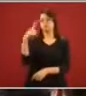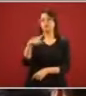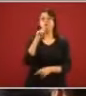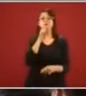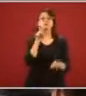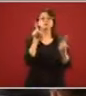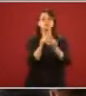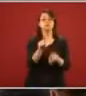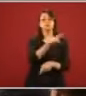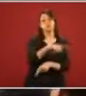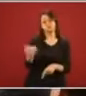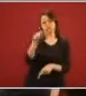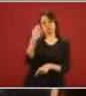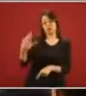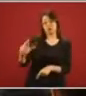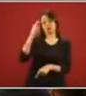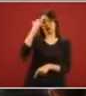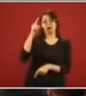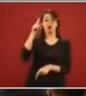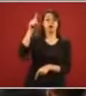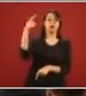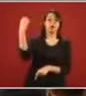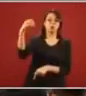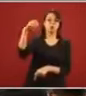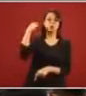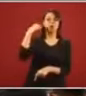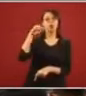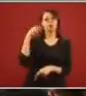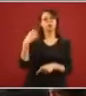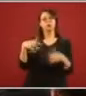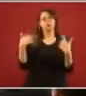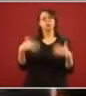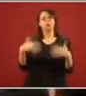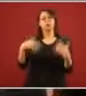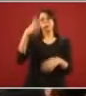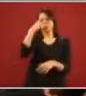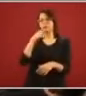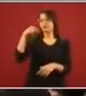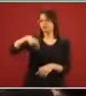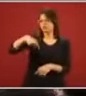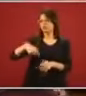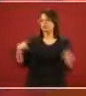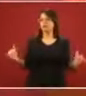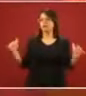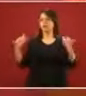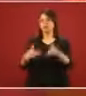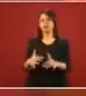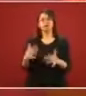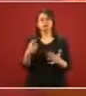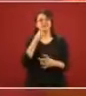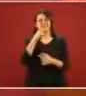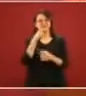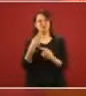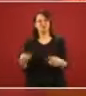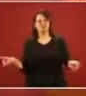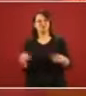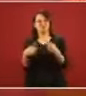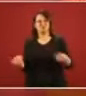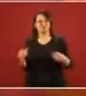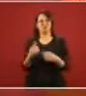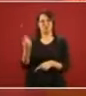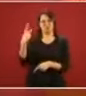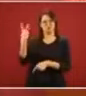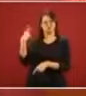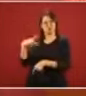disfrutamos de ese increíble concierto de jóvenes aquí, Hablamos de una gasolinera